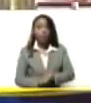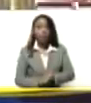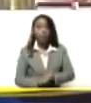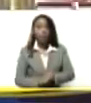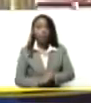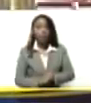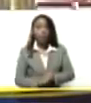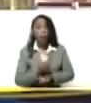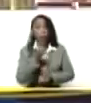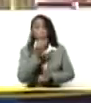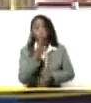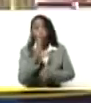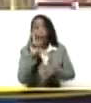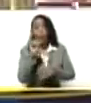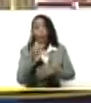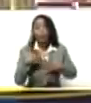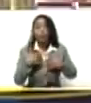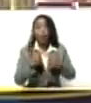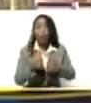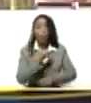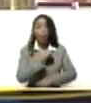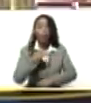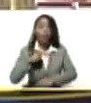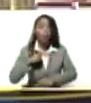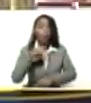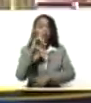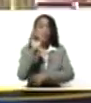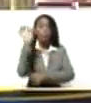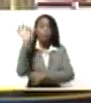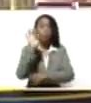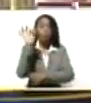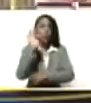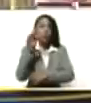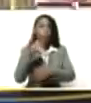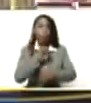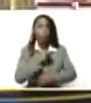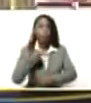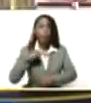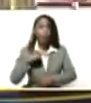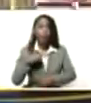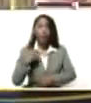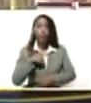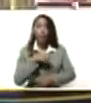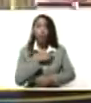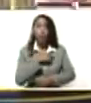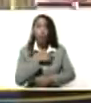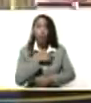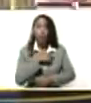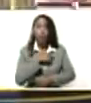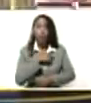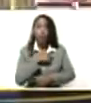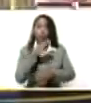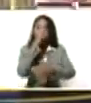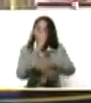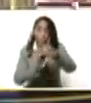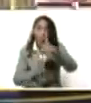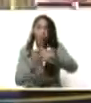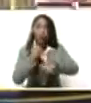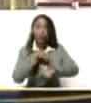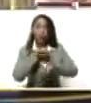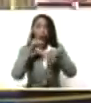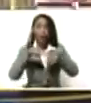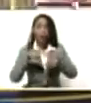bueno la salud privatizada al 100% nosotros modestamente bueno le